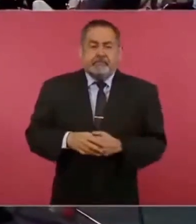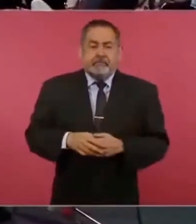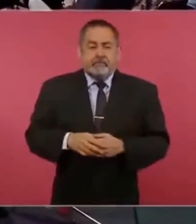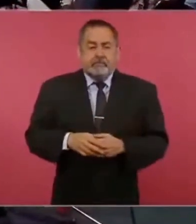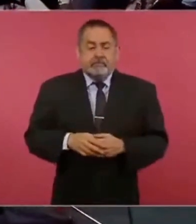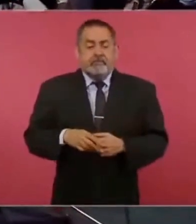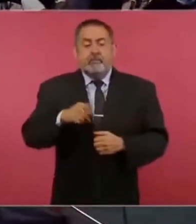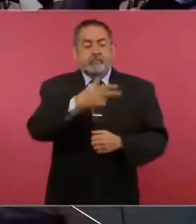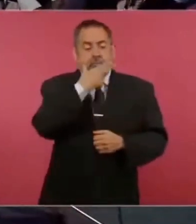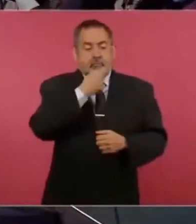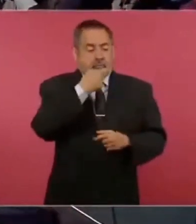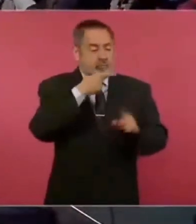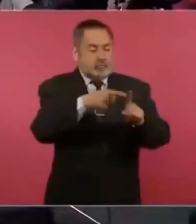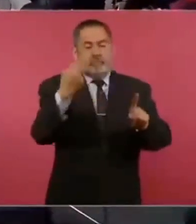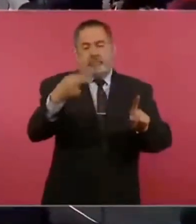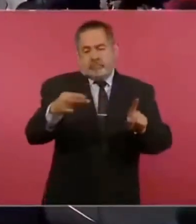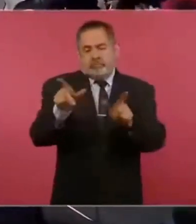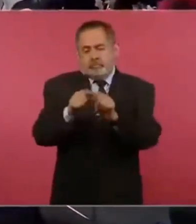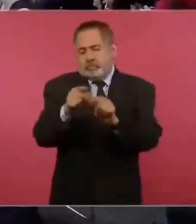que no puedo mencionar,